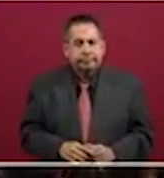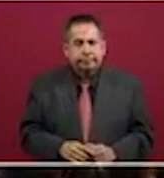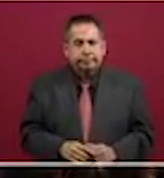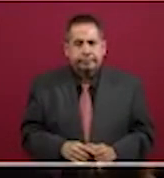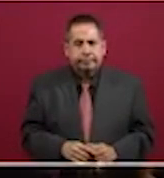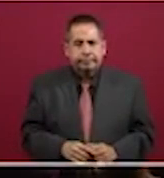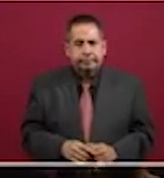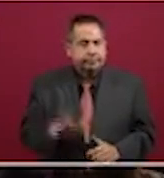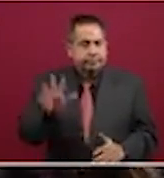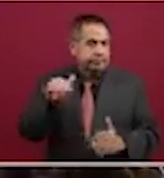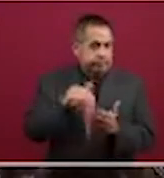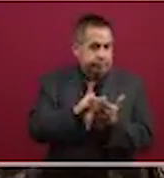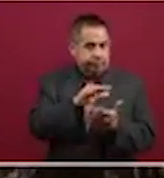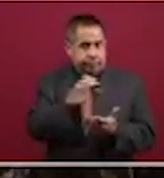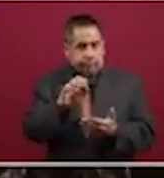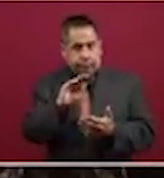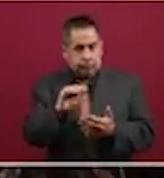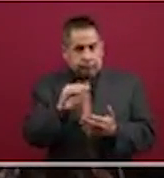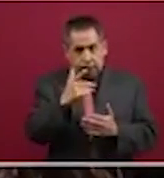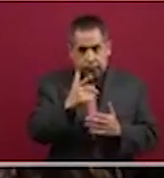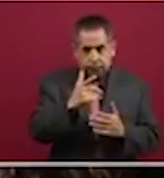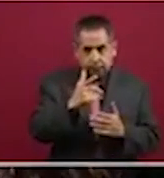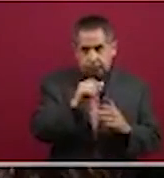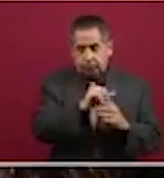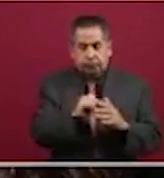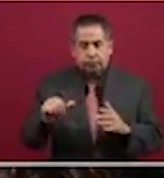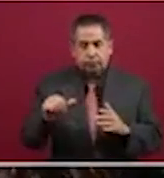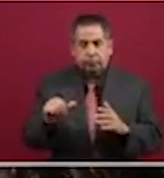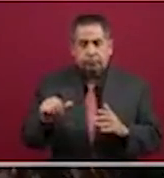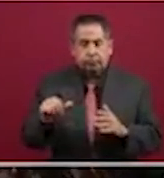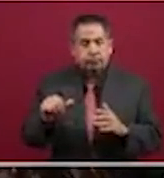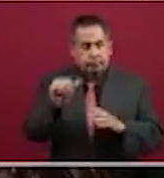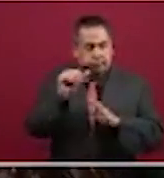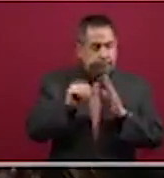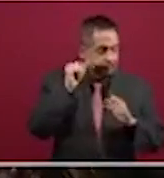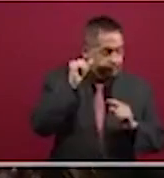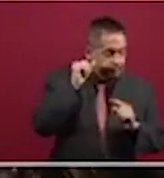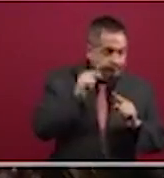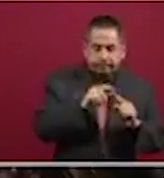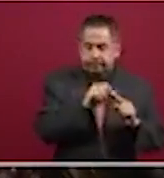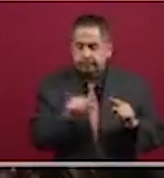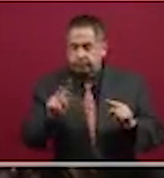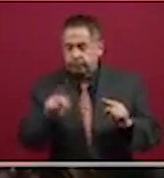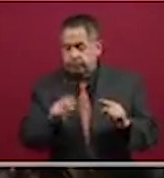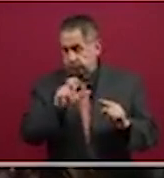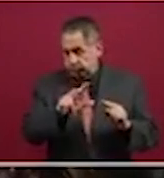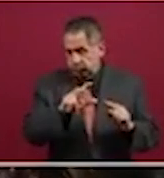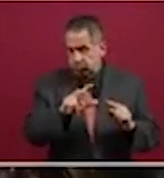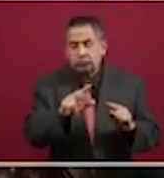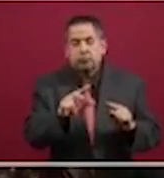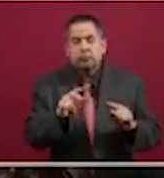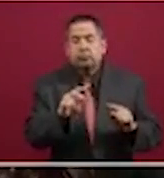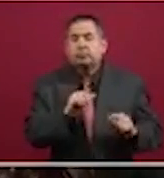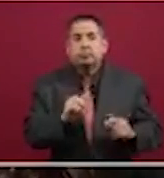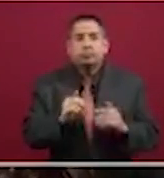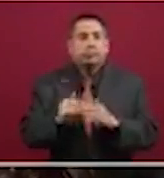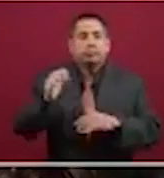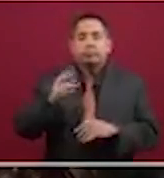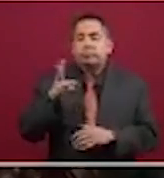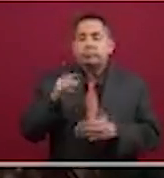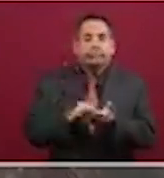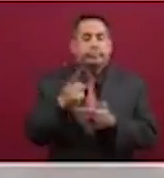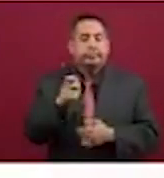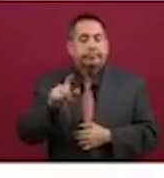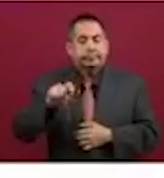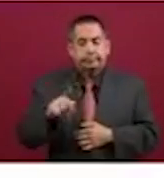5 mil 597 para el mes de abril de 2018 a 3 mil 174